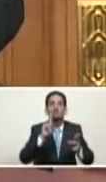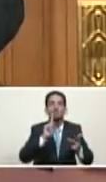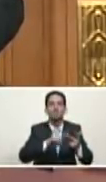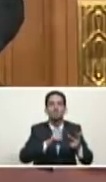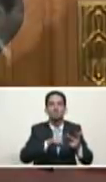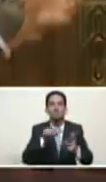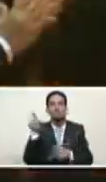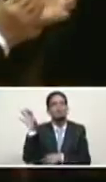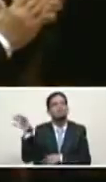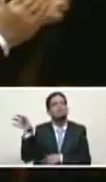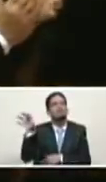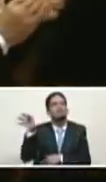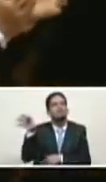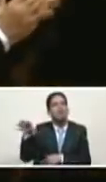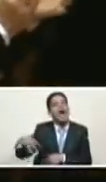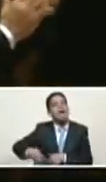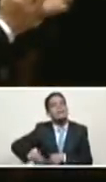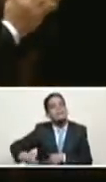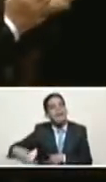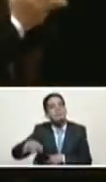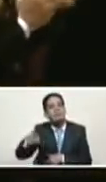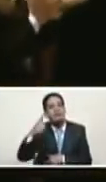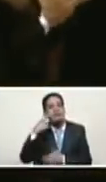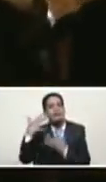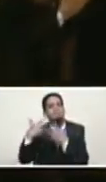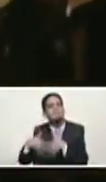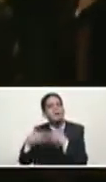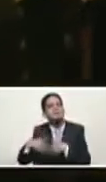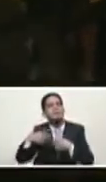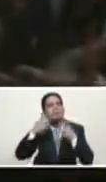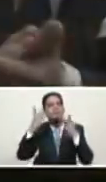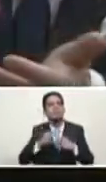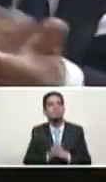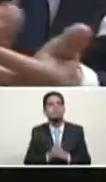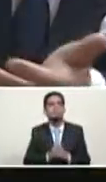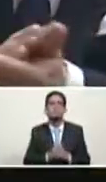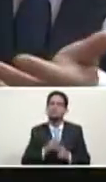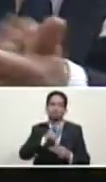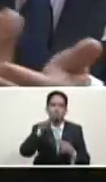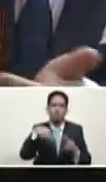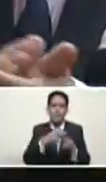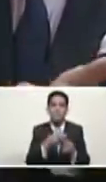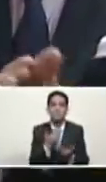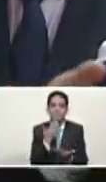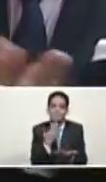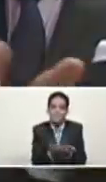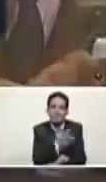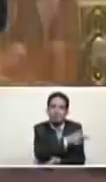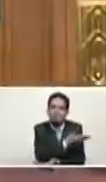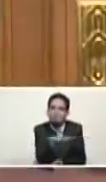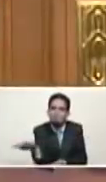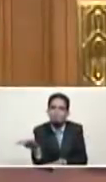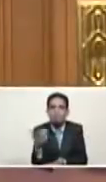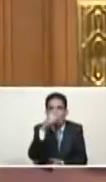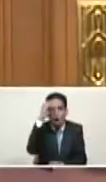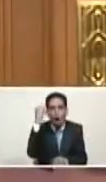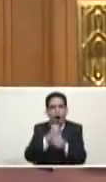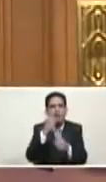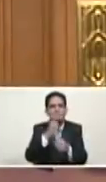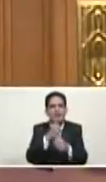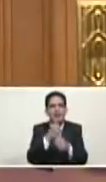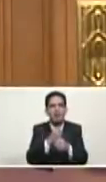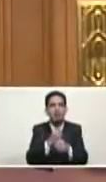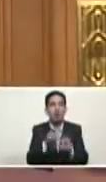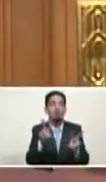de la riqueza nacional en esas empresas públicas. Ya basta ya. Pido el apoyo de la clase obrera, de una nueva